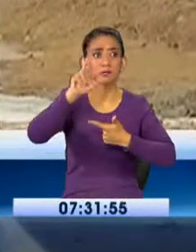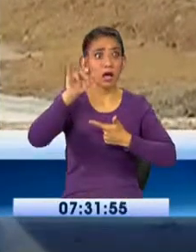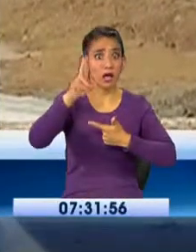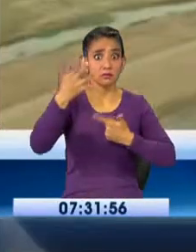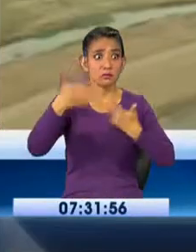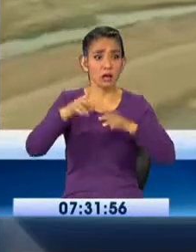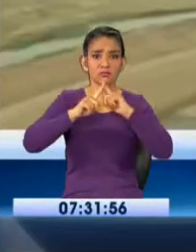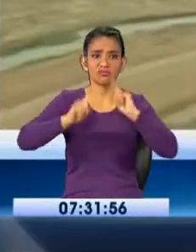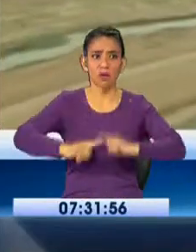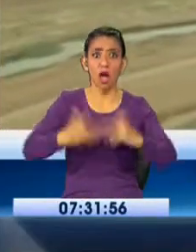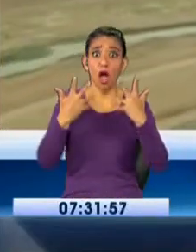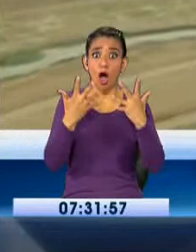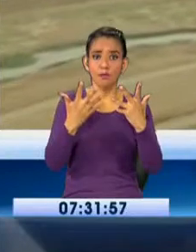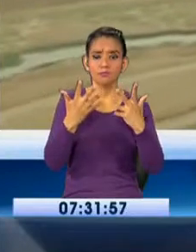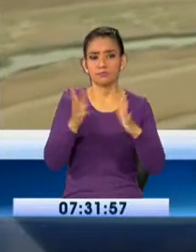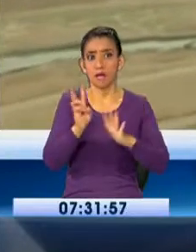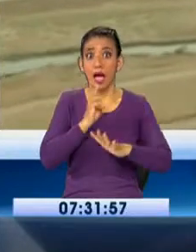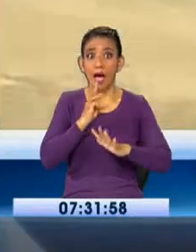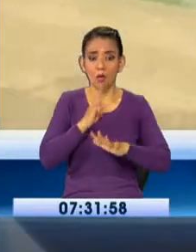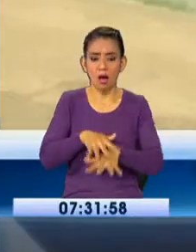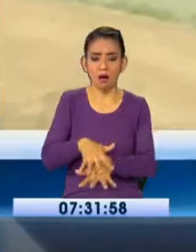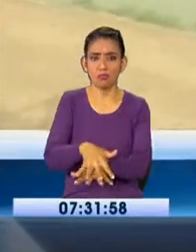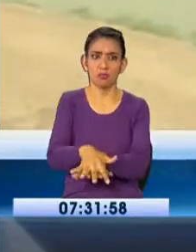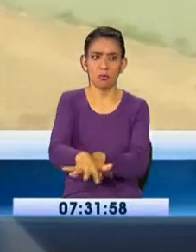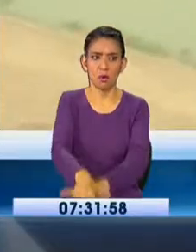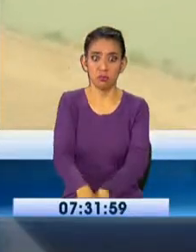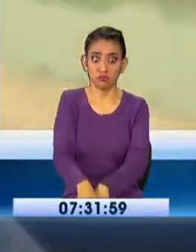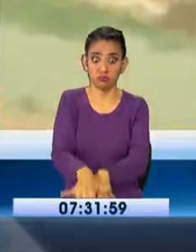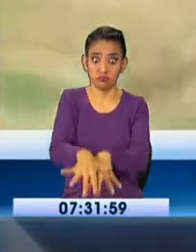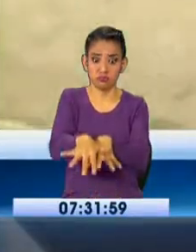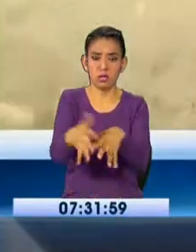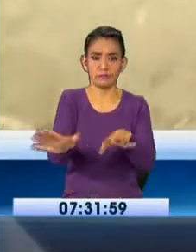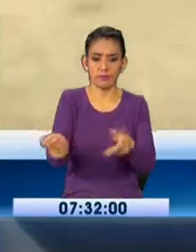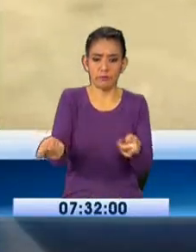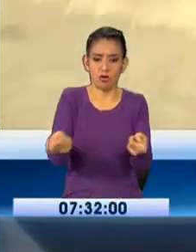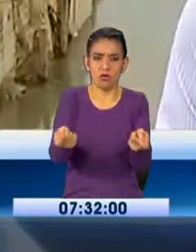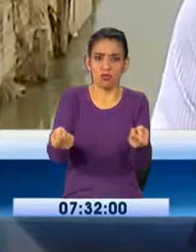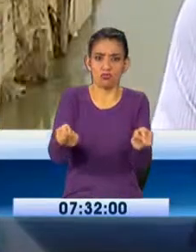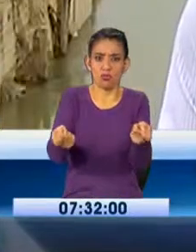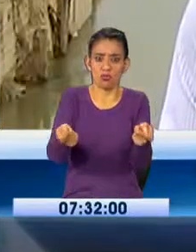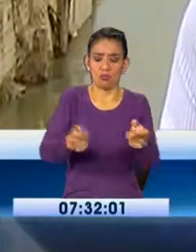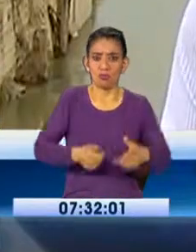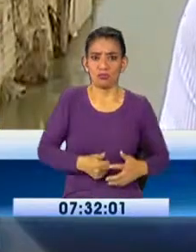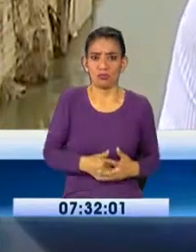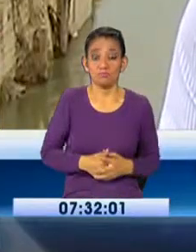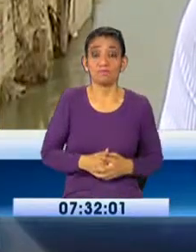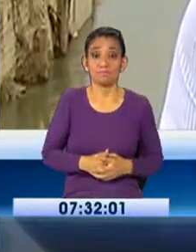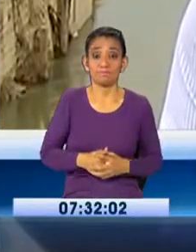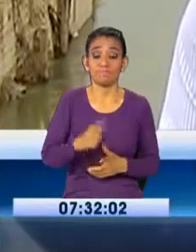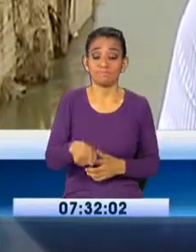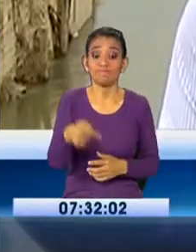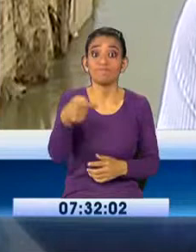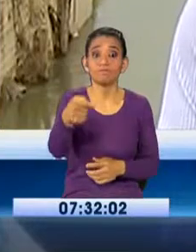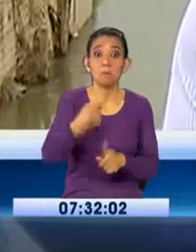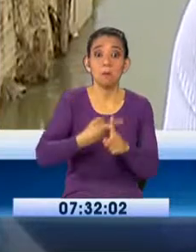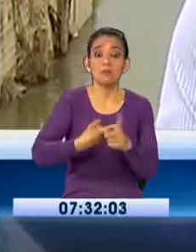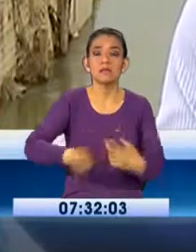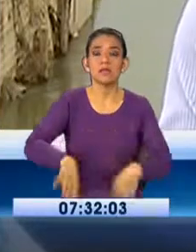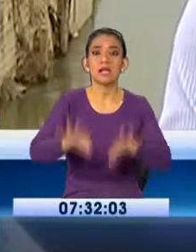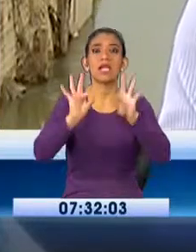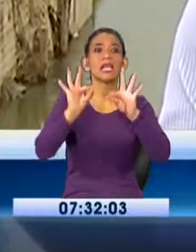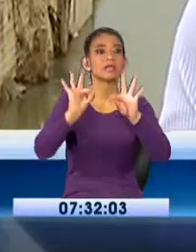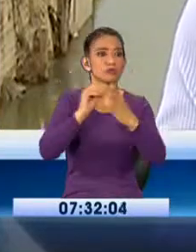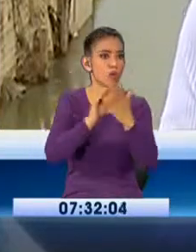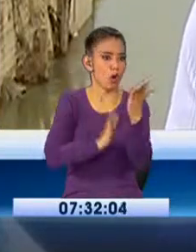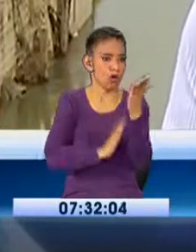cuales controlarían las crecientes de los ríos en donde están asentadas. Se tiene previsto que para los próximos meses estén listos